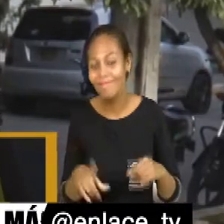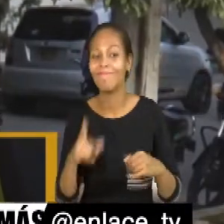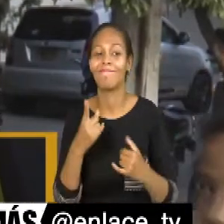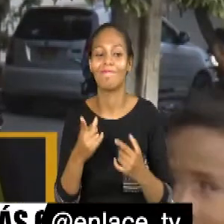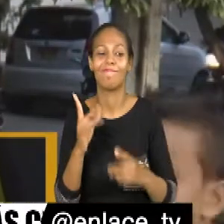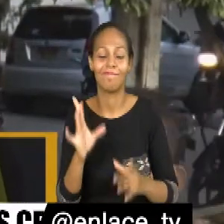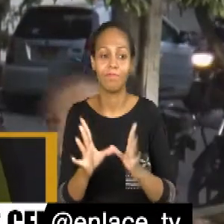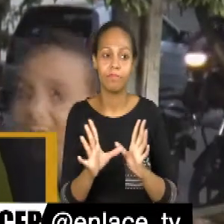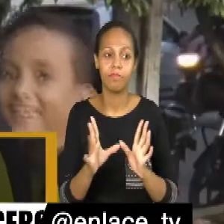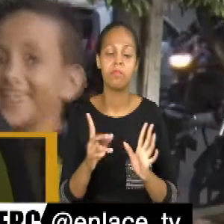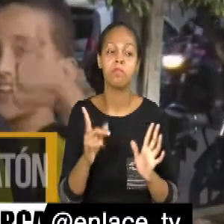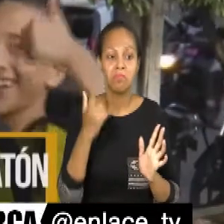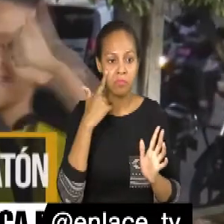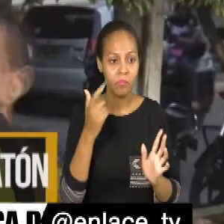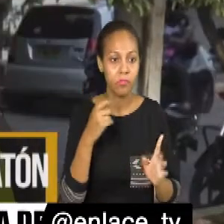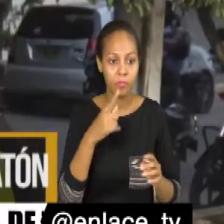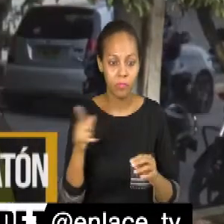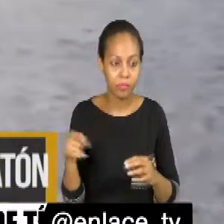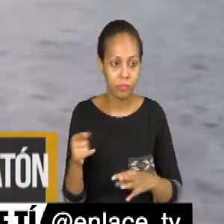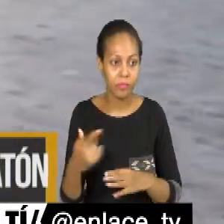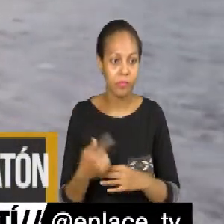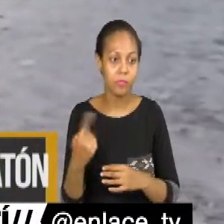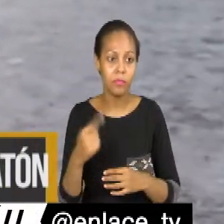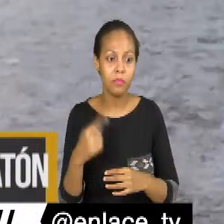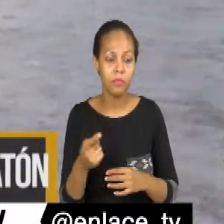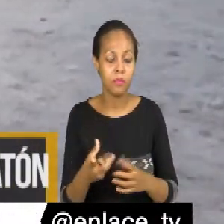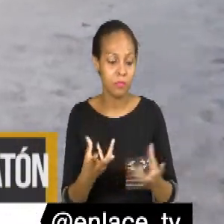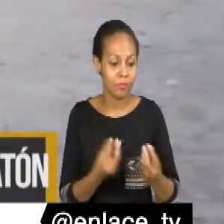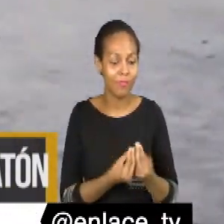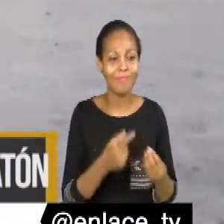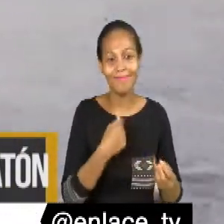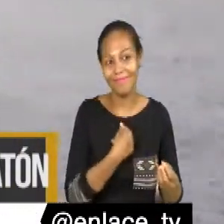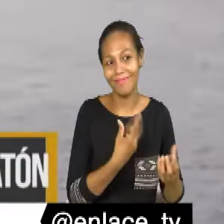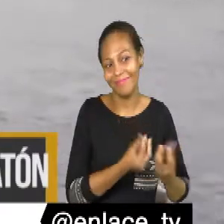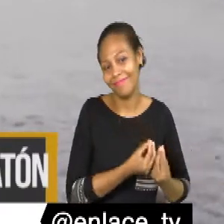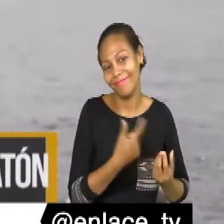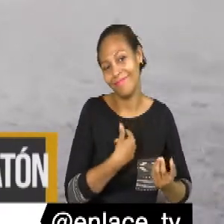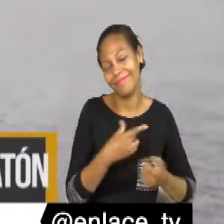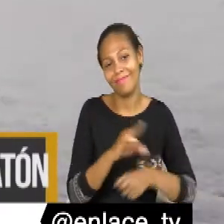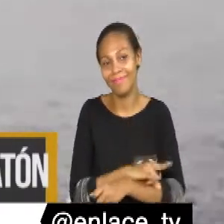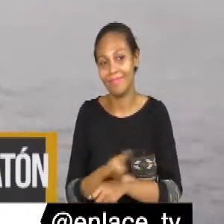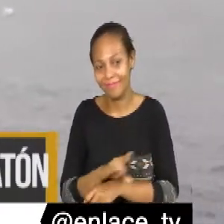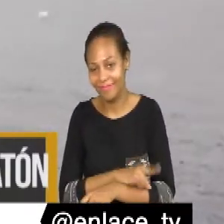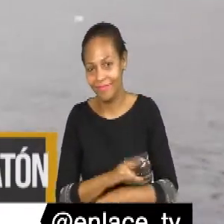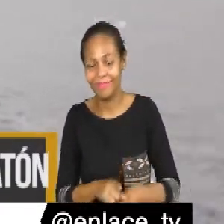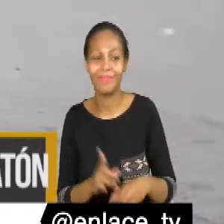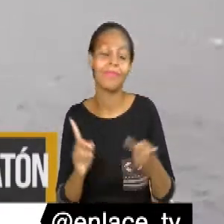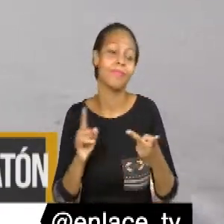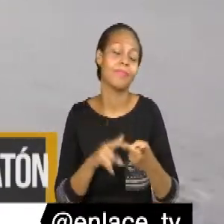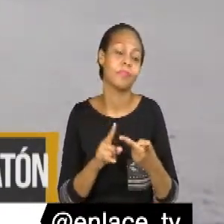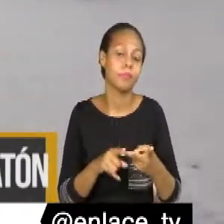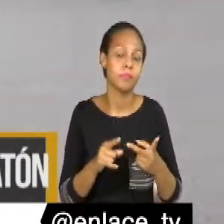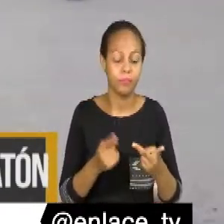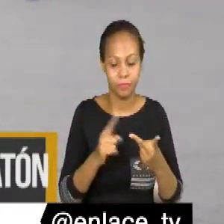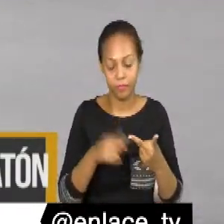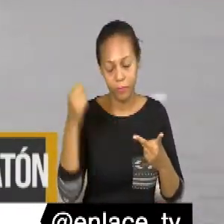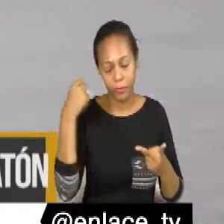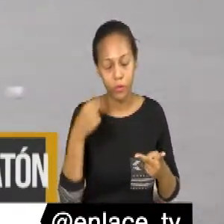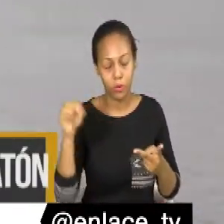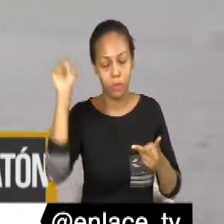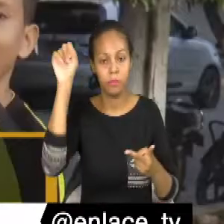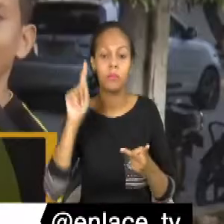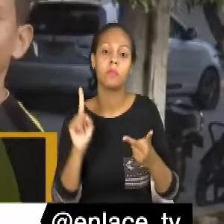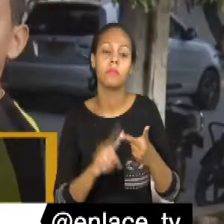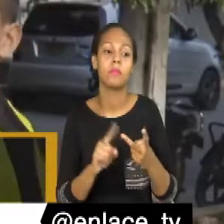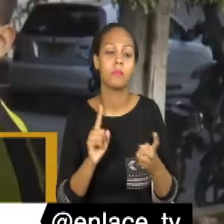aquí está el gremio de la vigilancia en el torneo, la USO, los